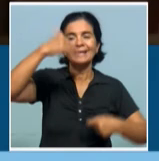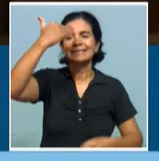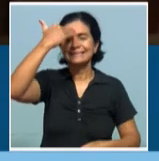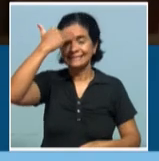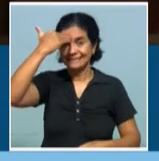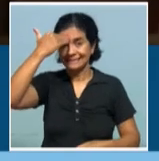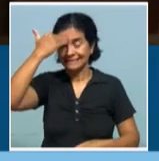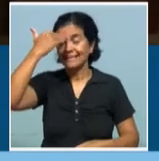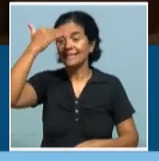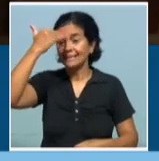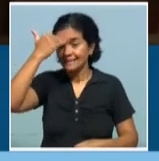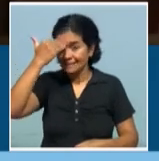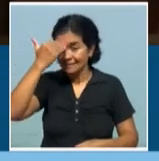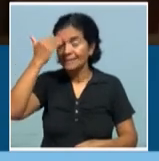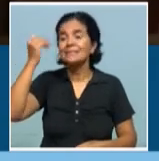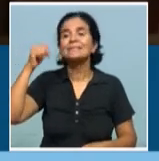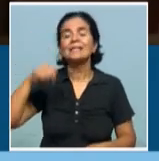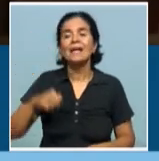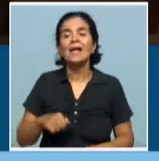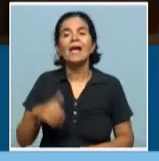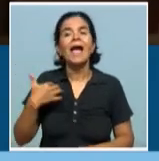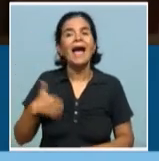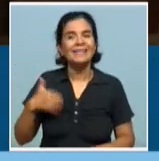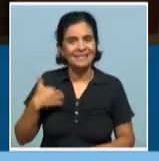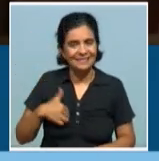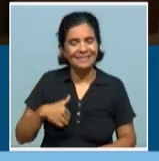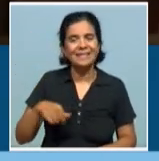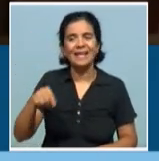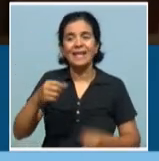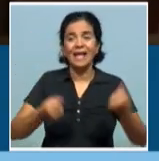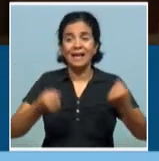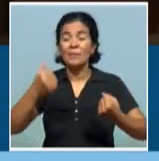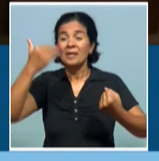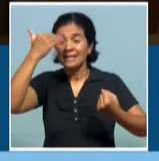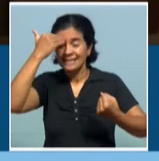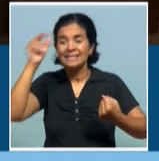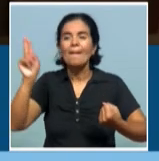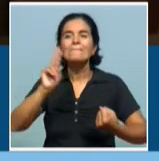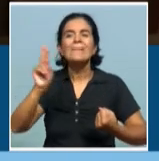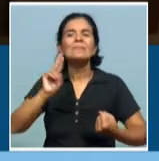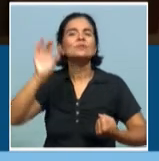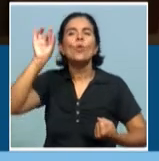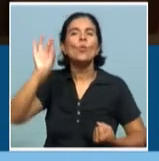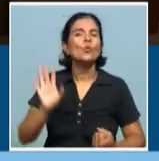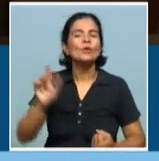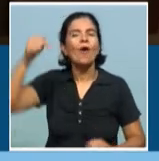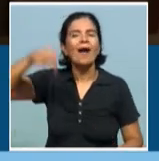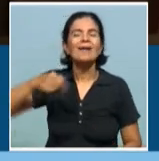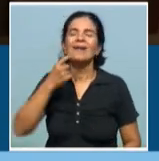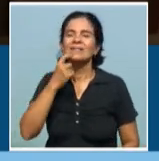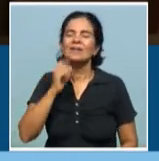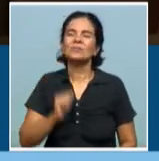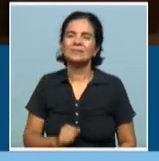los 15 únicos bitrenes que están autorizados en la República Argentina, aquí en San Luis. Aquí en San Luis. El bitren